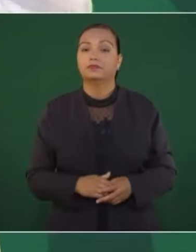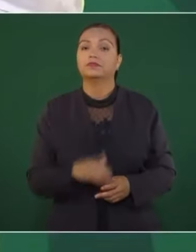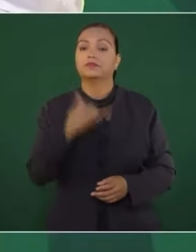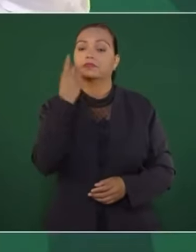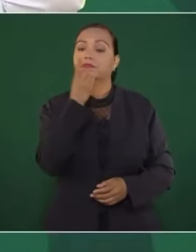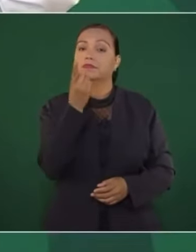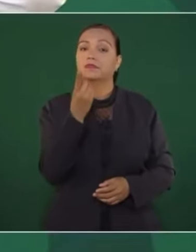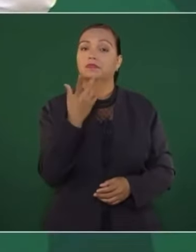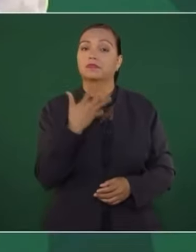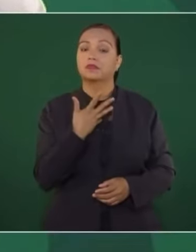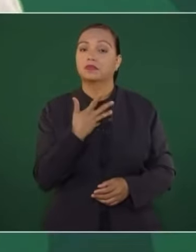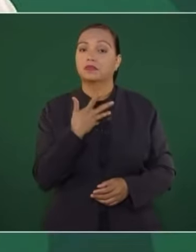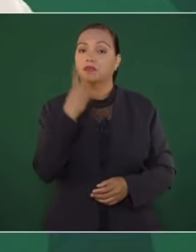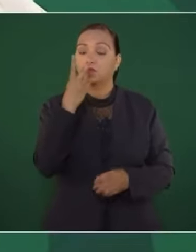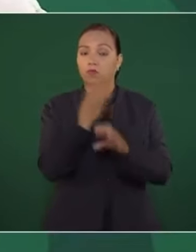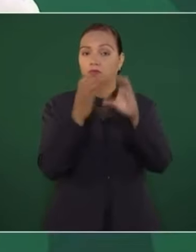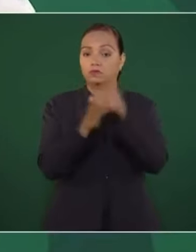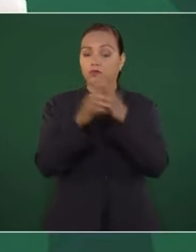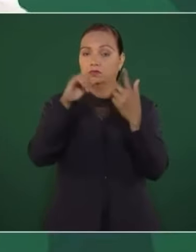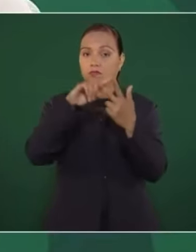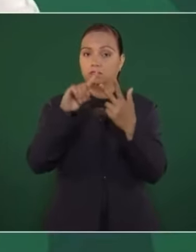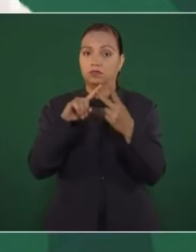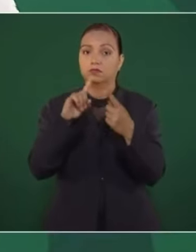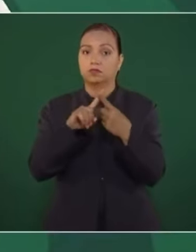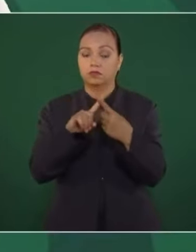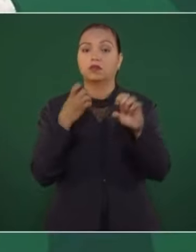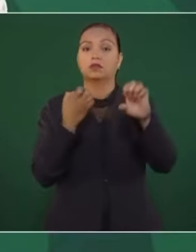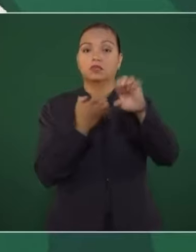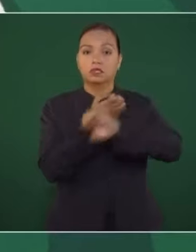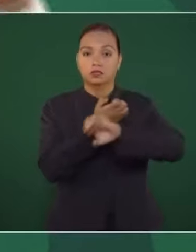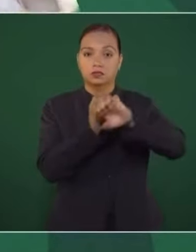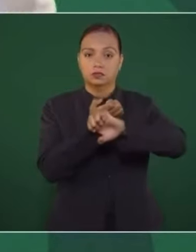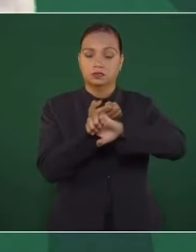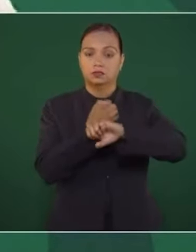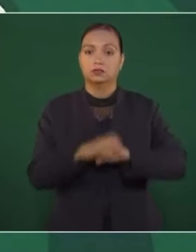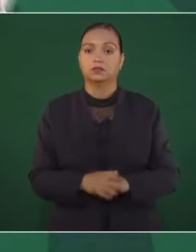Ellos tienen dos cosas. Fue el Estado.